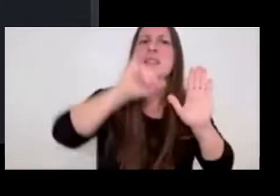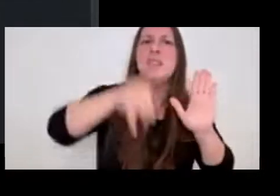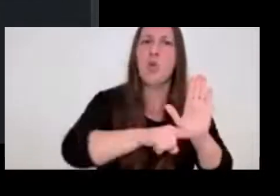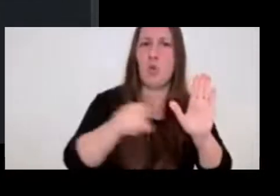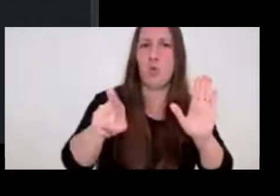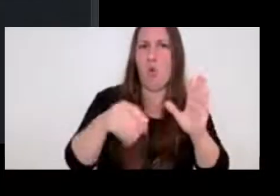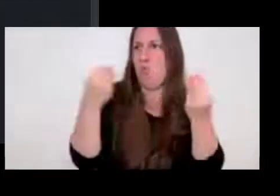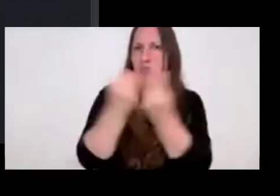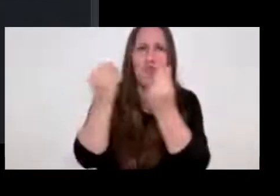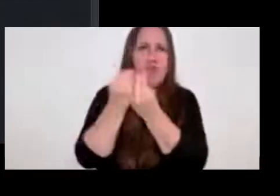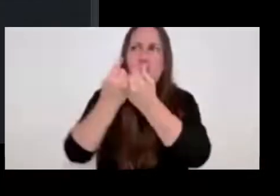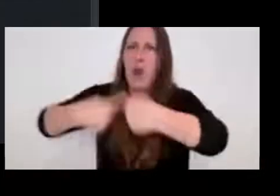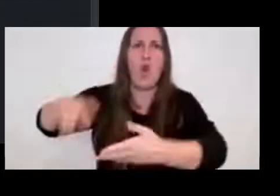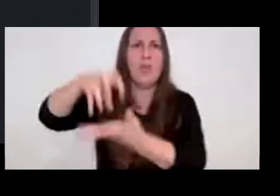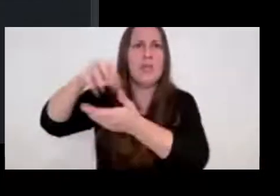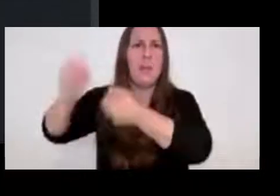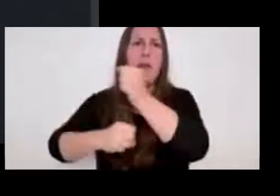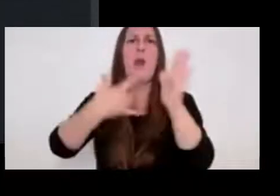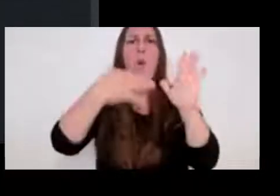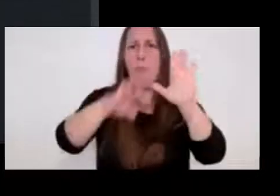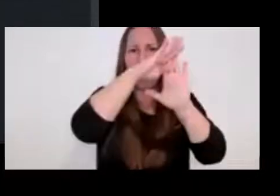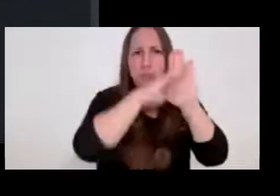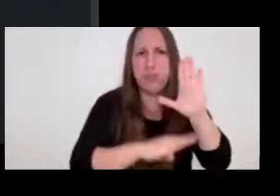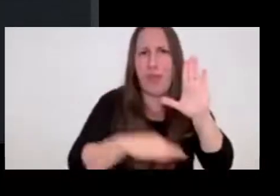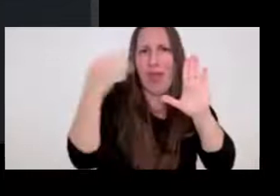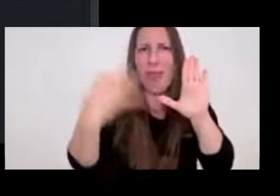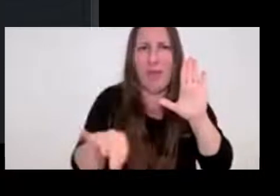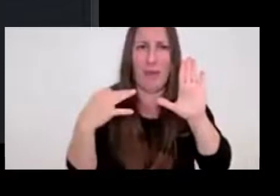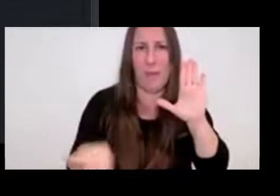tienen que cumplirse hoy, ¿no? Y la